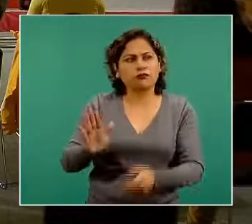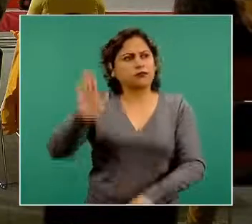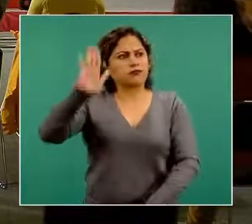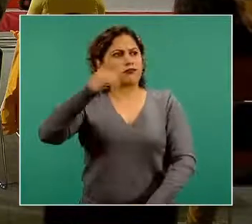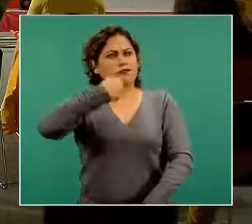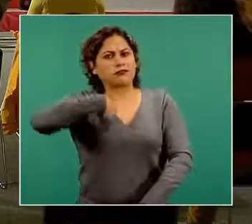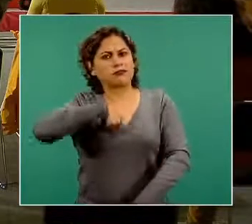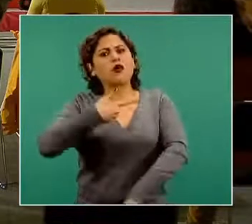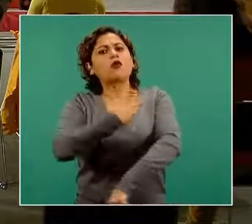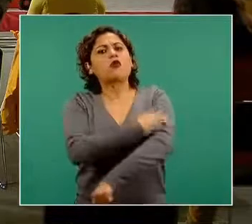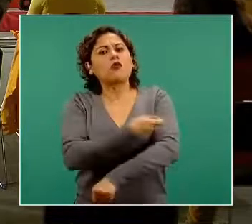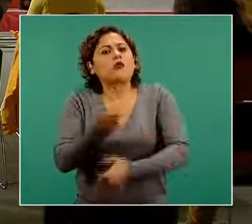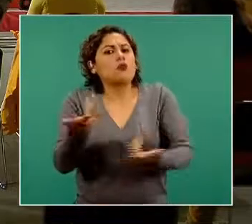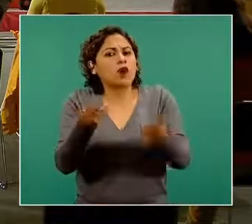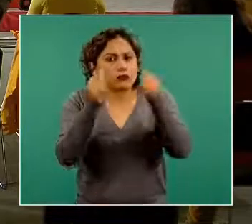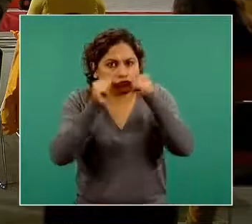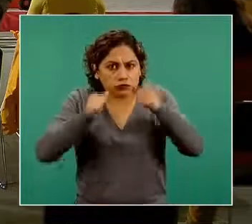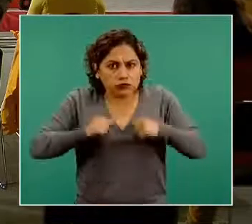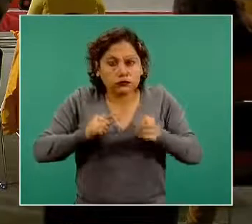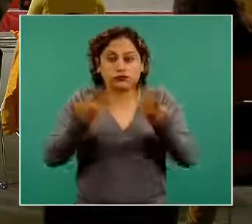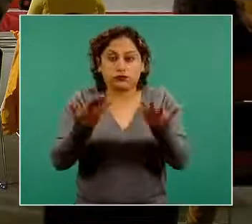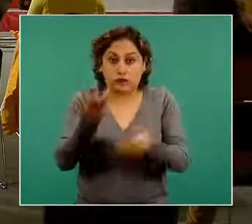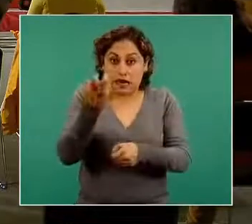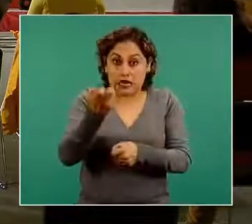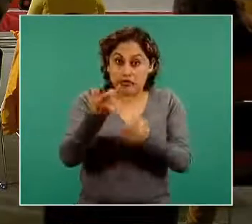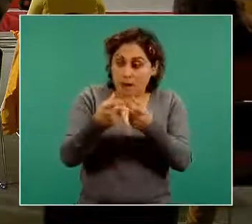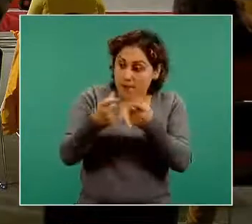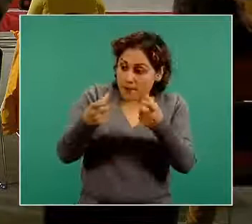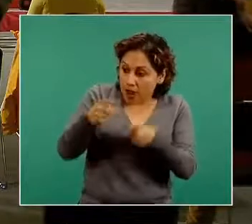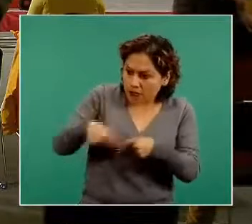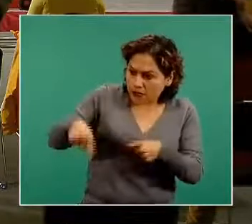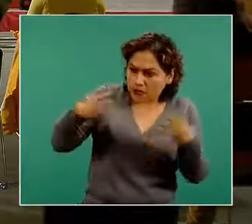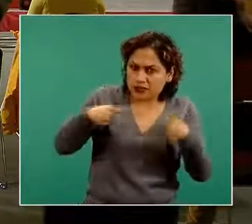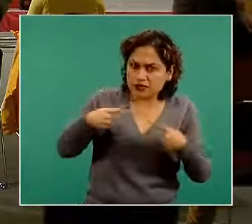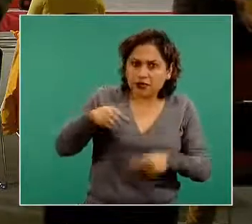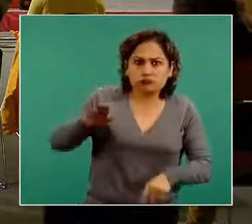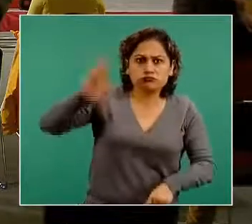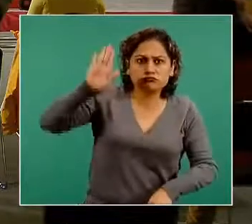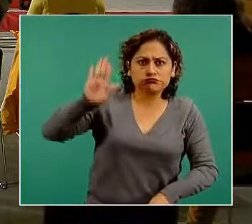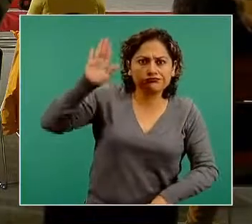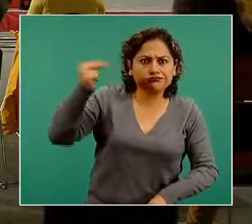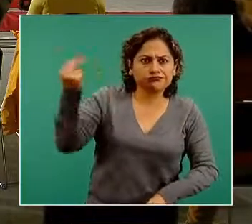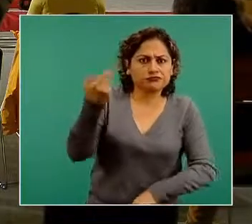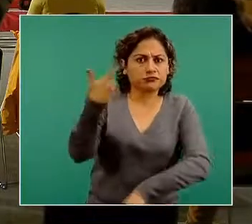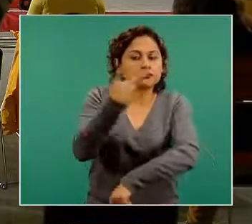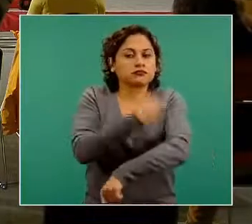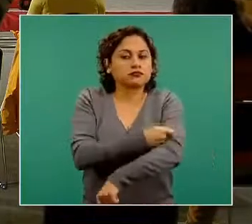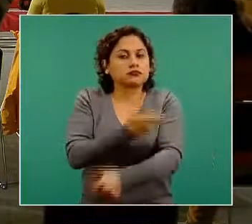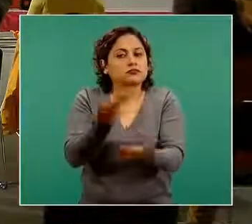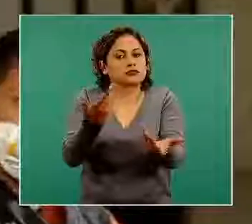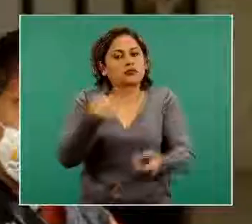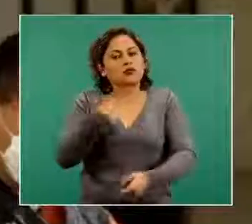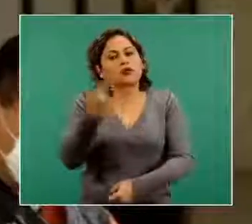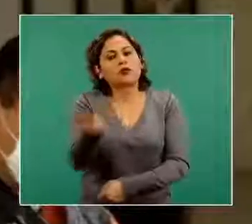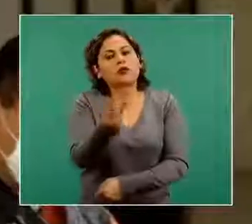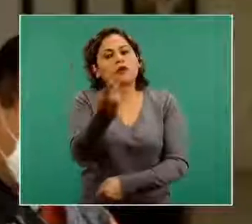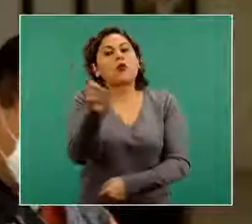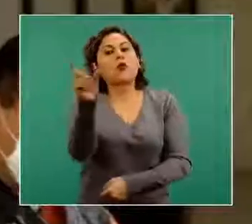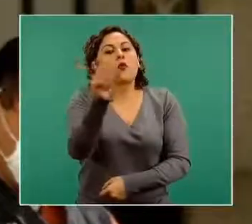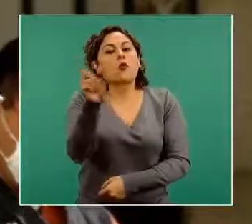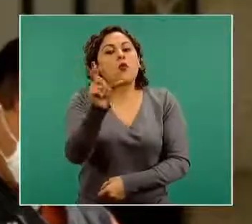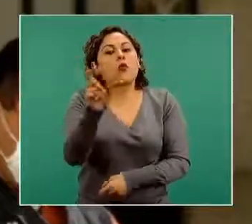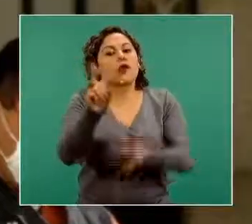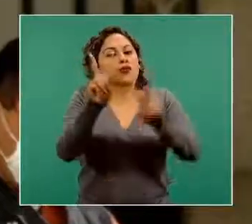sea, realmente es una esfera que se empieza a ampliar, y bueno, de alguna manera ver cuándo se puede